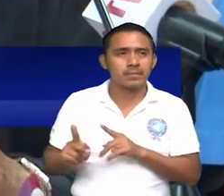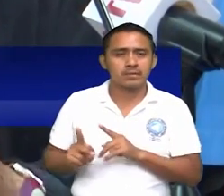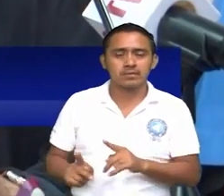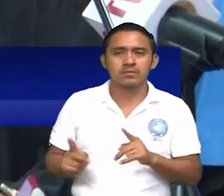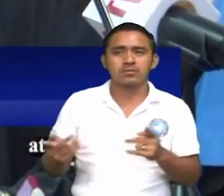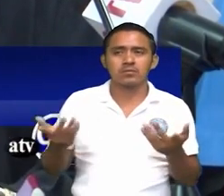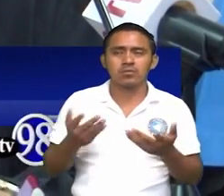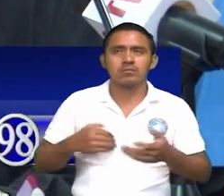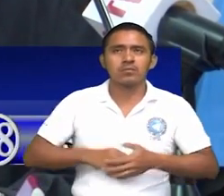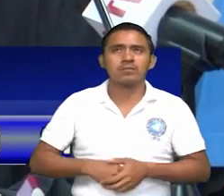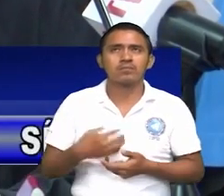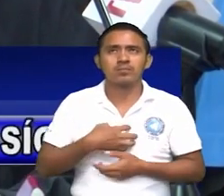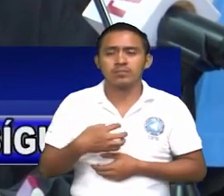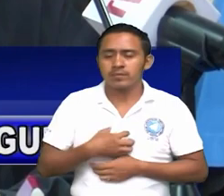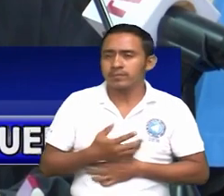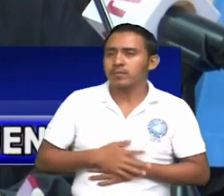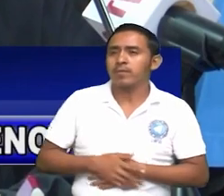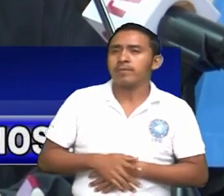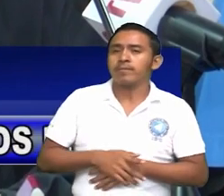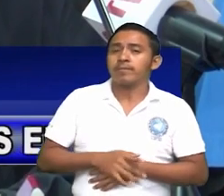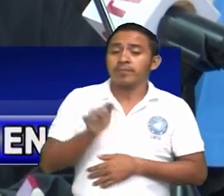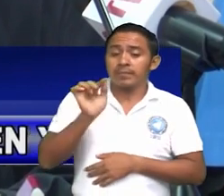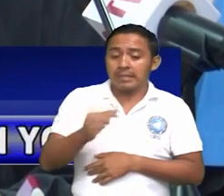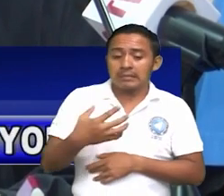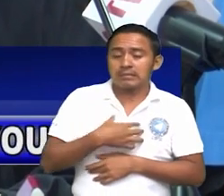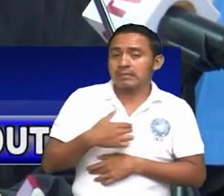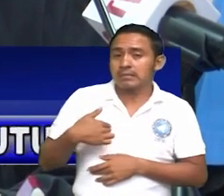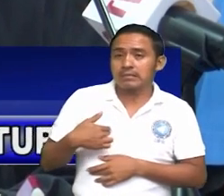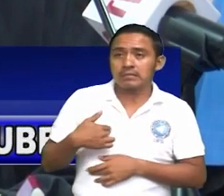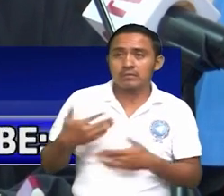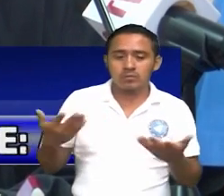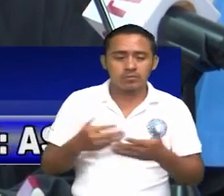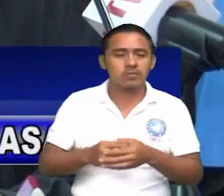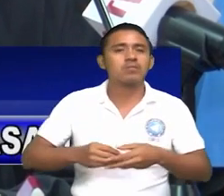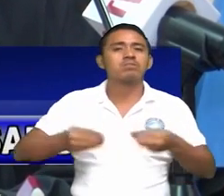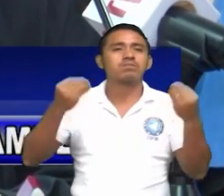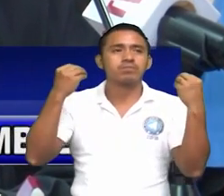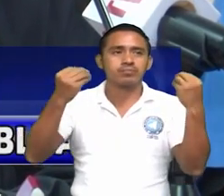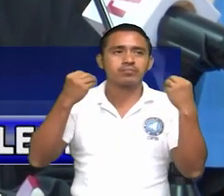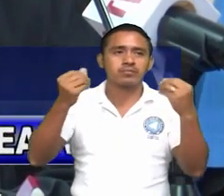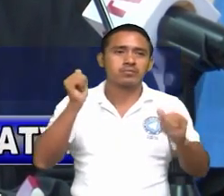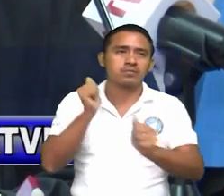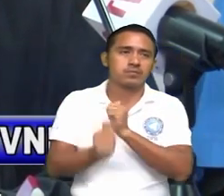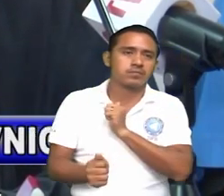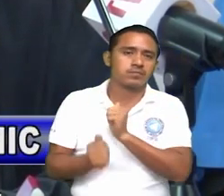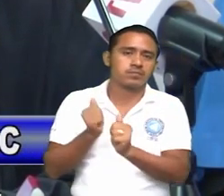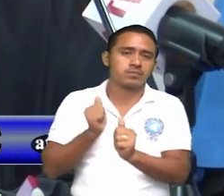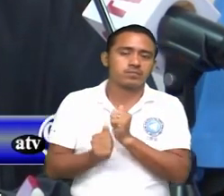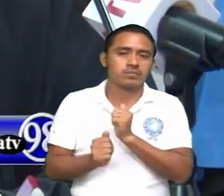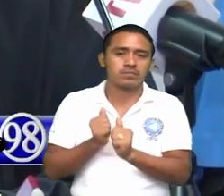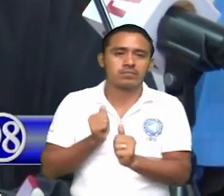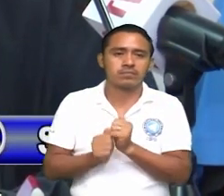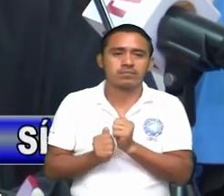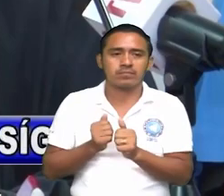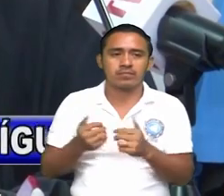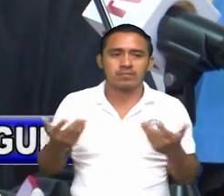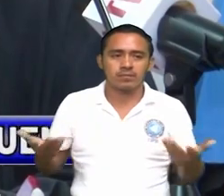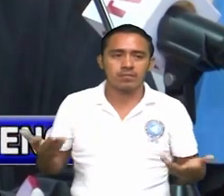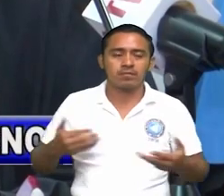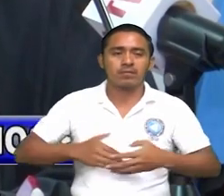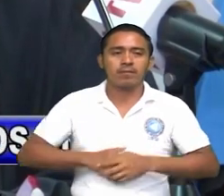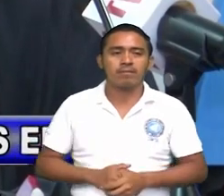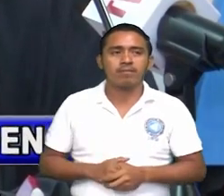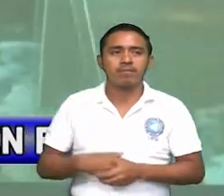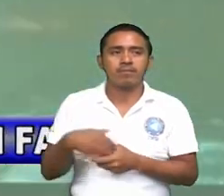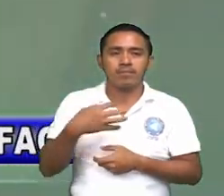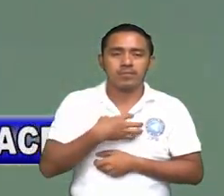nuevo contexto del cambio climático, provocan enormes daños humanos, provocan enormes daños económicos, frente a los